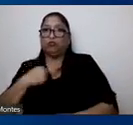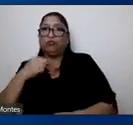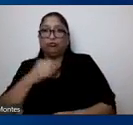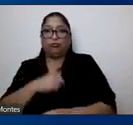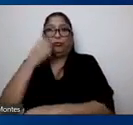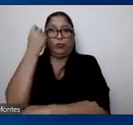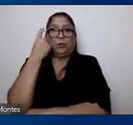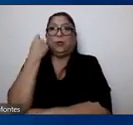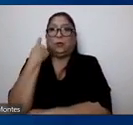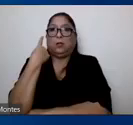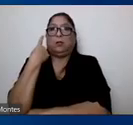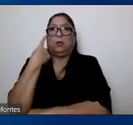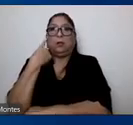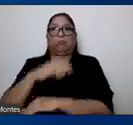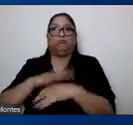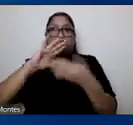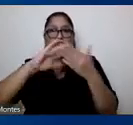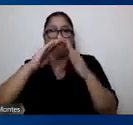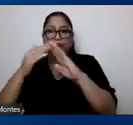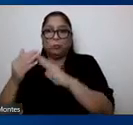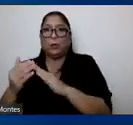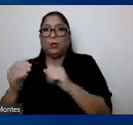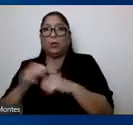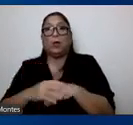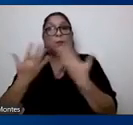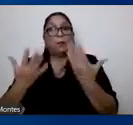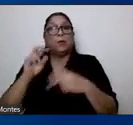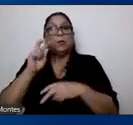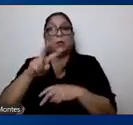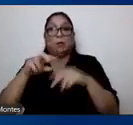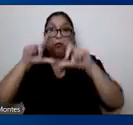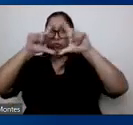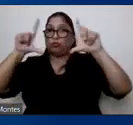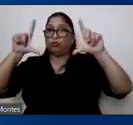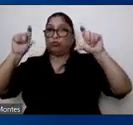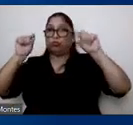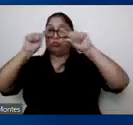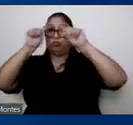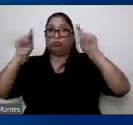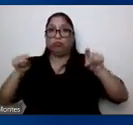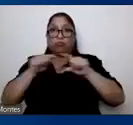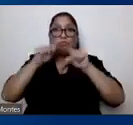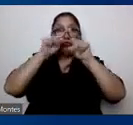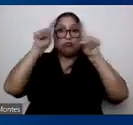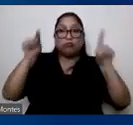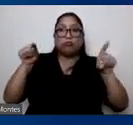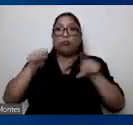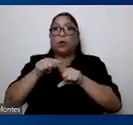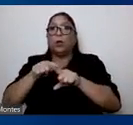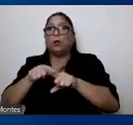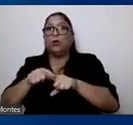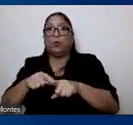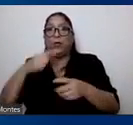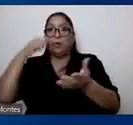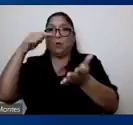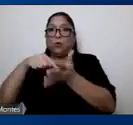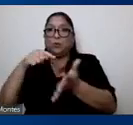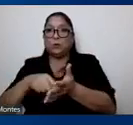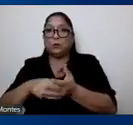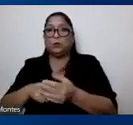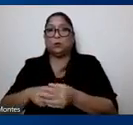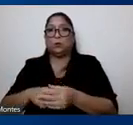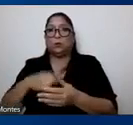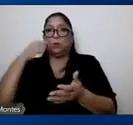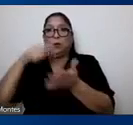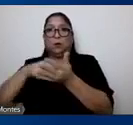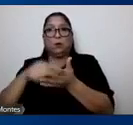entender nuestra urbanidad. También tenemos murales de algunas de las tantas conclusiones que tiene el informe final de la